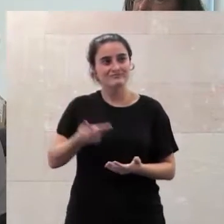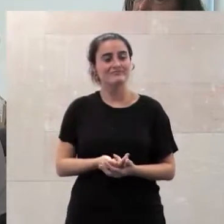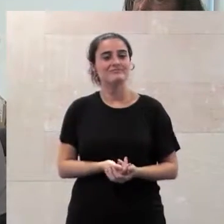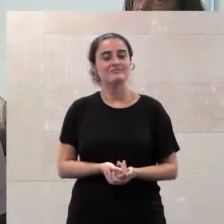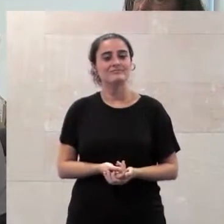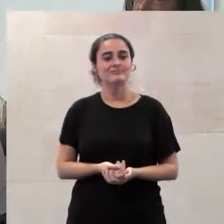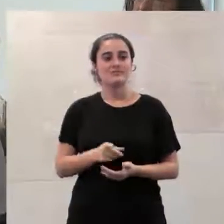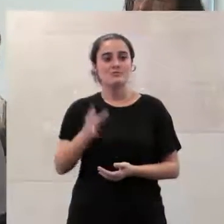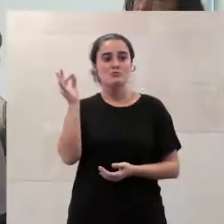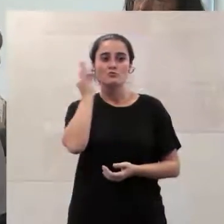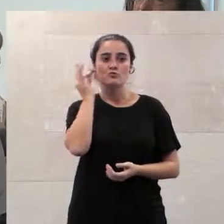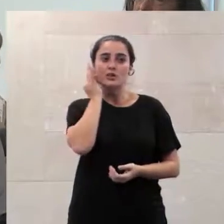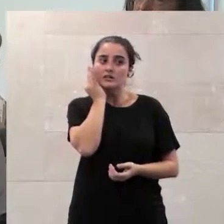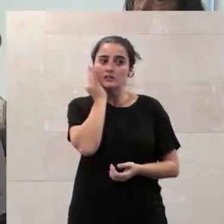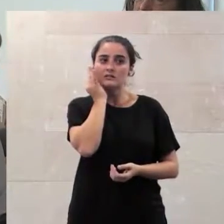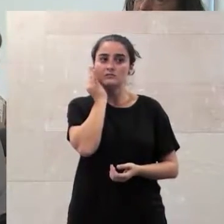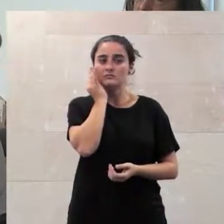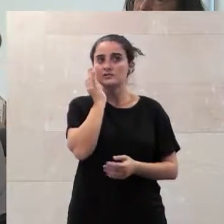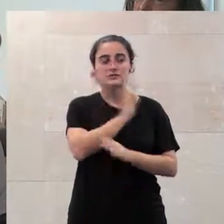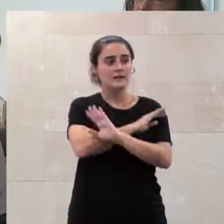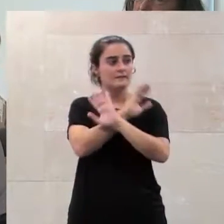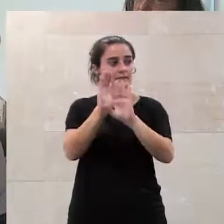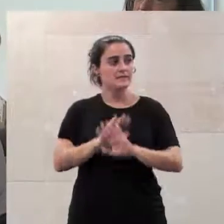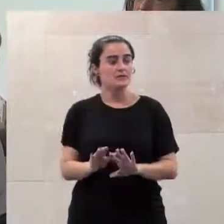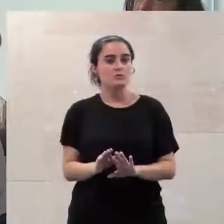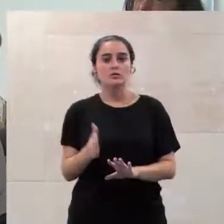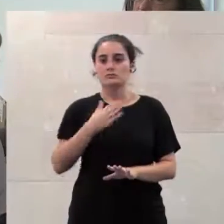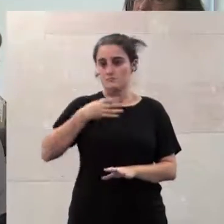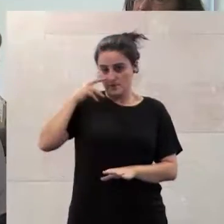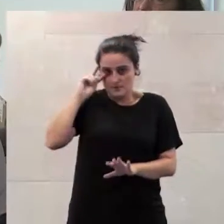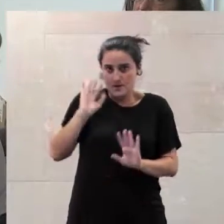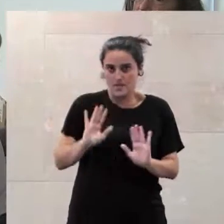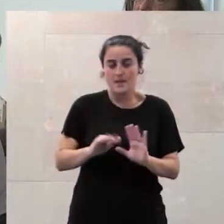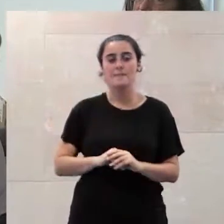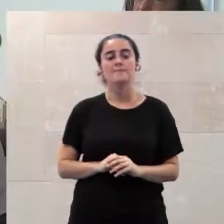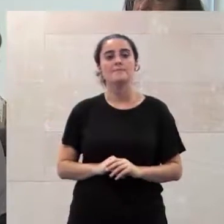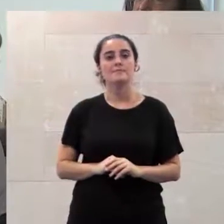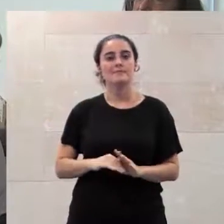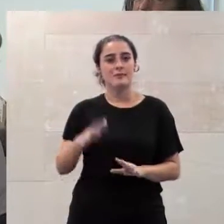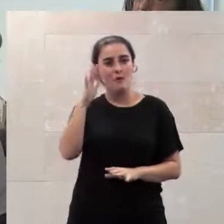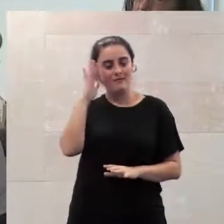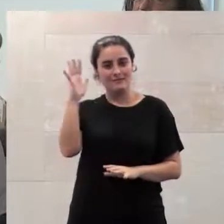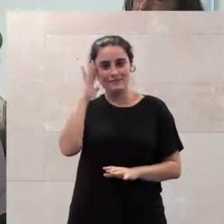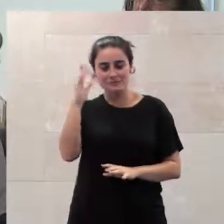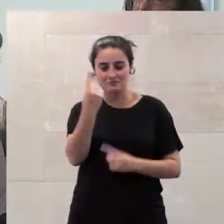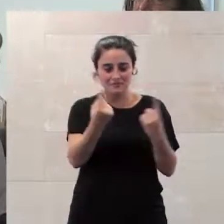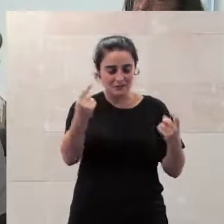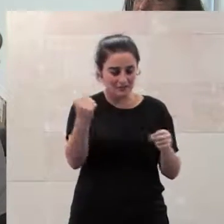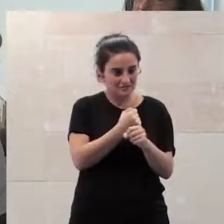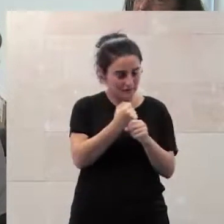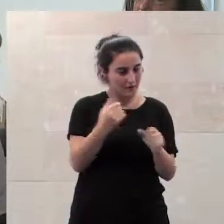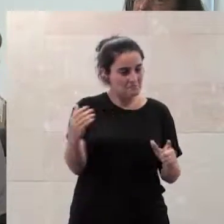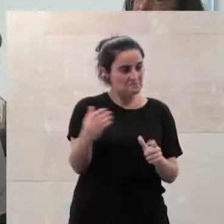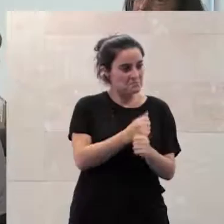en el que, bueno, pues las mujeres acaban, por lo menos esta es mi experiencia, pues ilusionadas, algunas encuentran trabajo, pero en cualquier